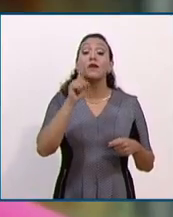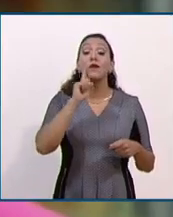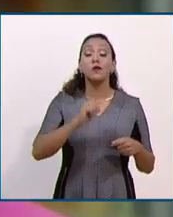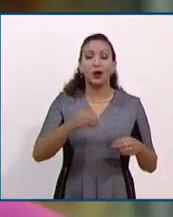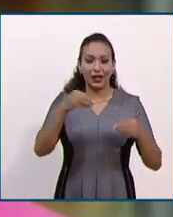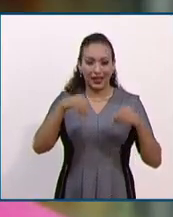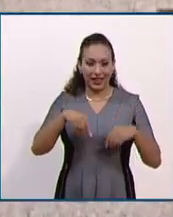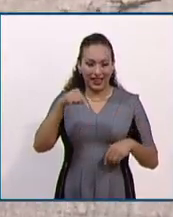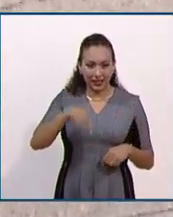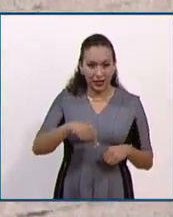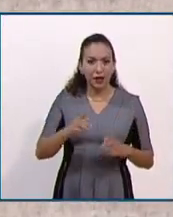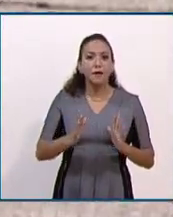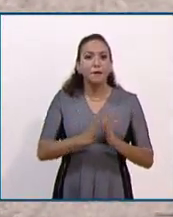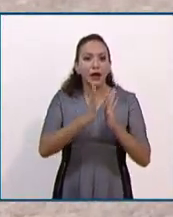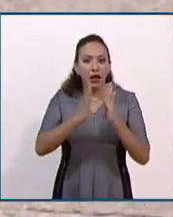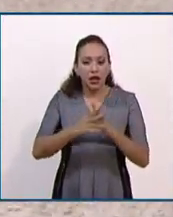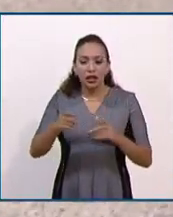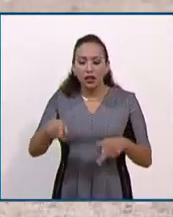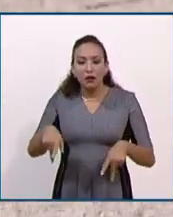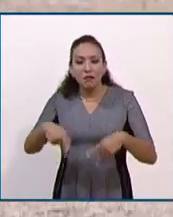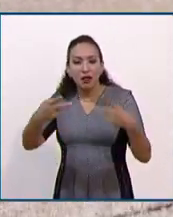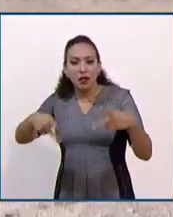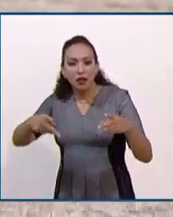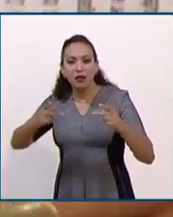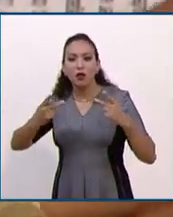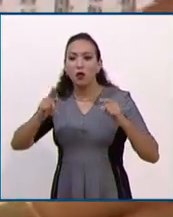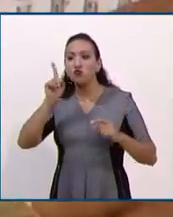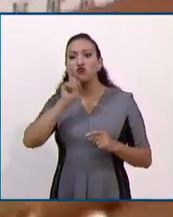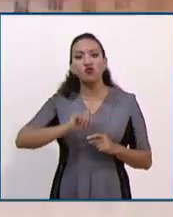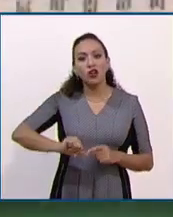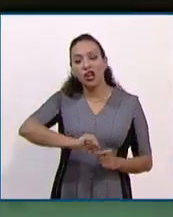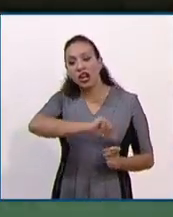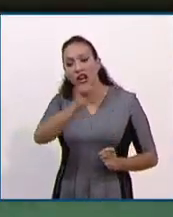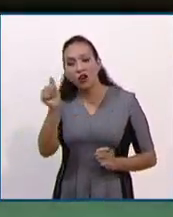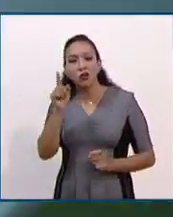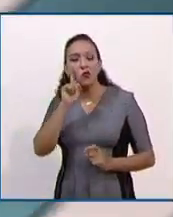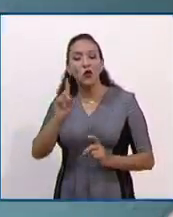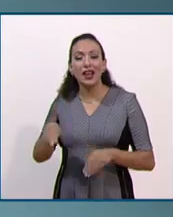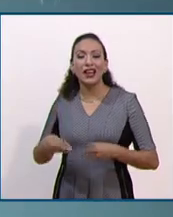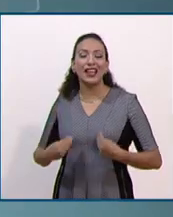por haber participado en la realización de dicha conducta en perjuicio de otra mujer extranjera.